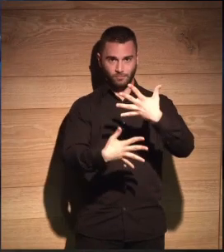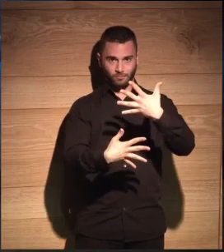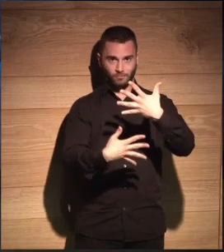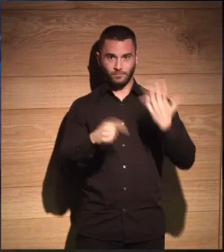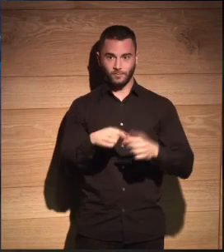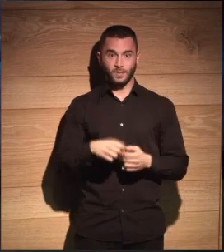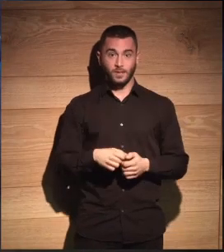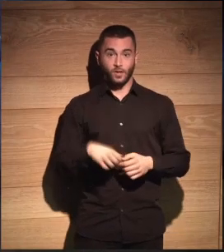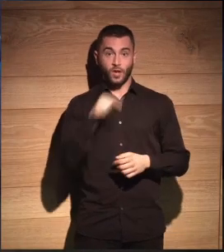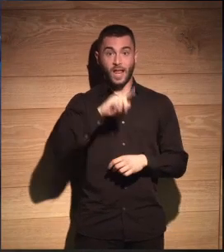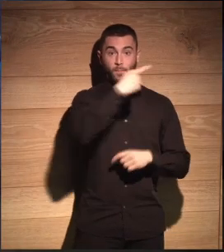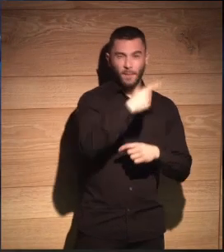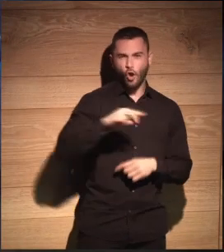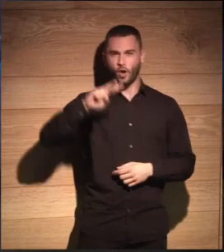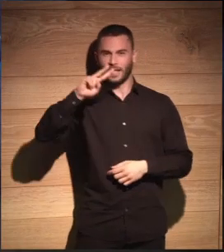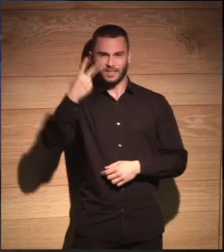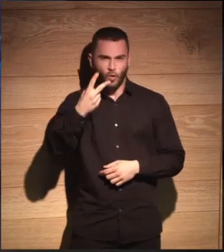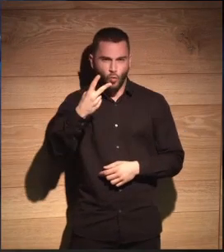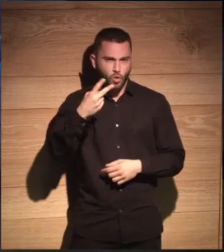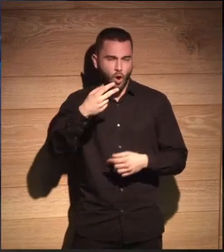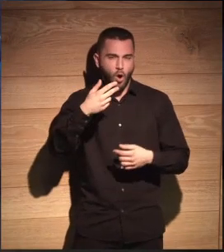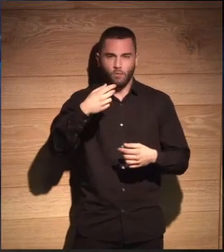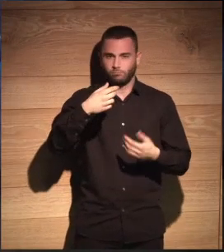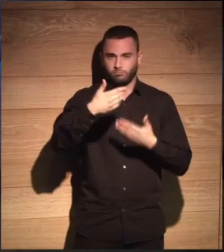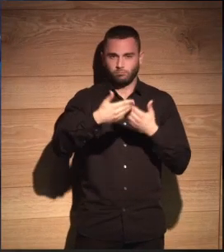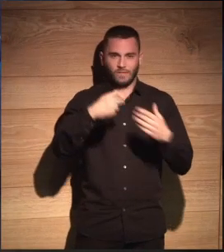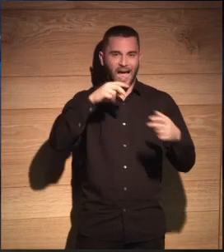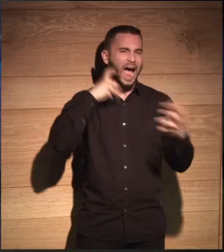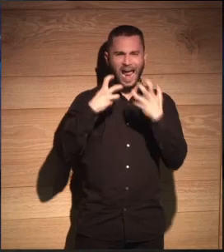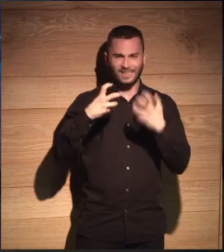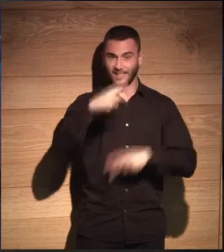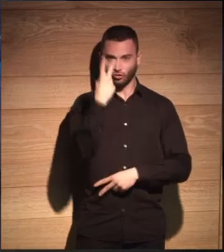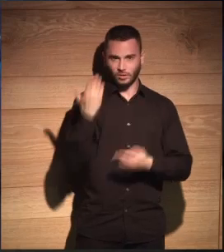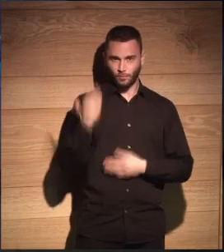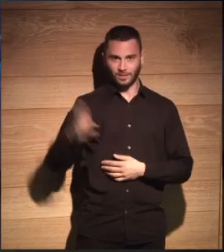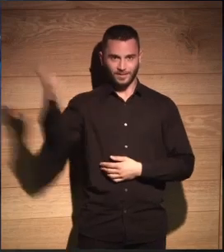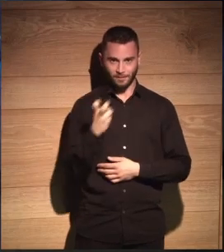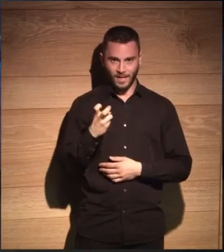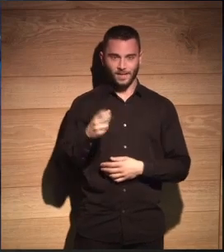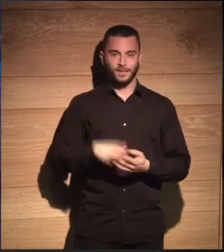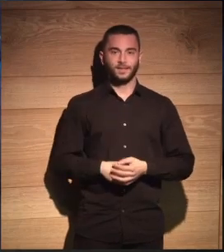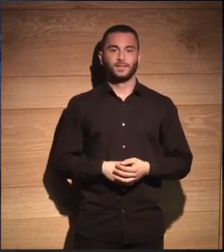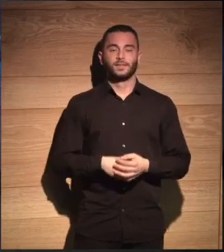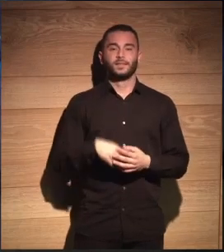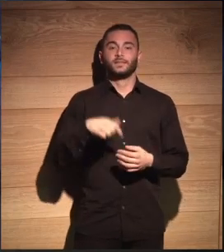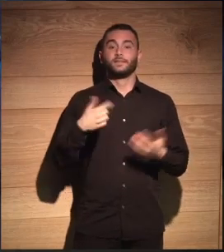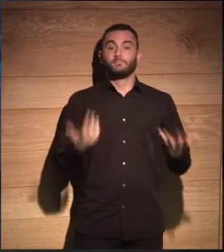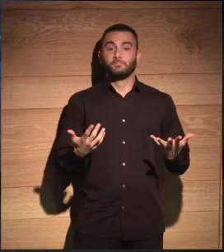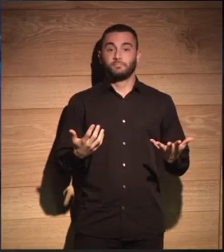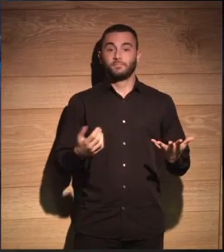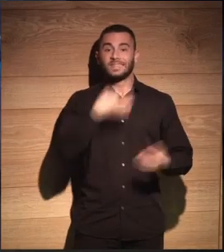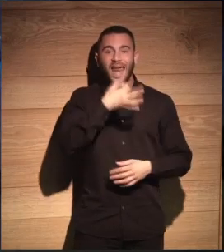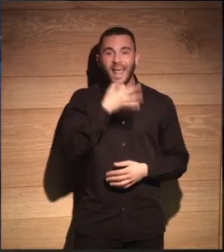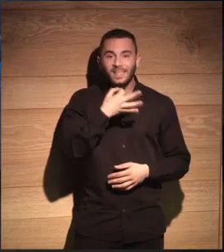décimo, o el primero y el segundo, consideradlos como queráis, pero nos reúnen dos artes, dos formas narrativas, nos traen aquí, partiendo